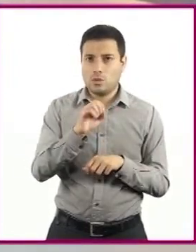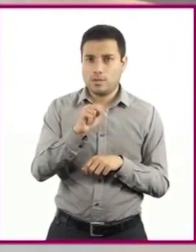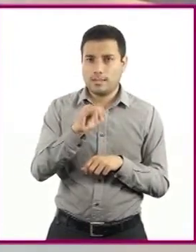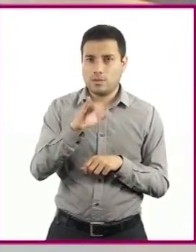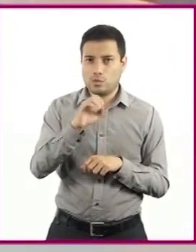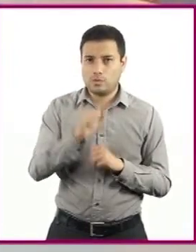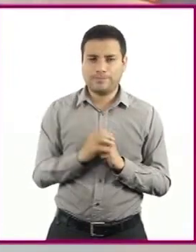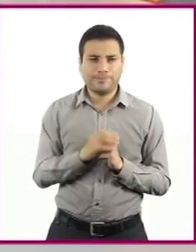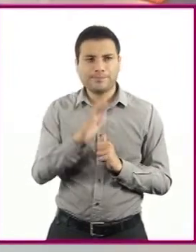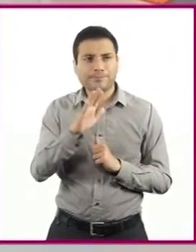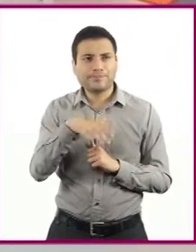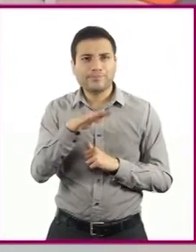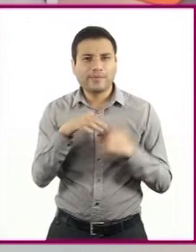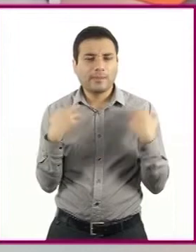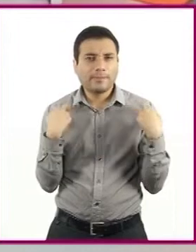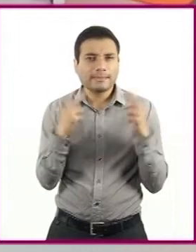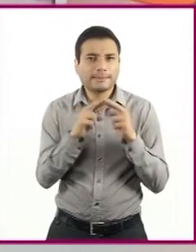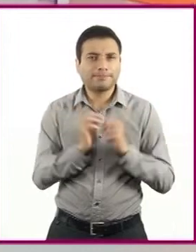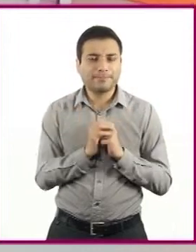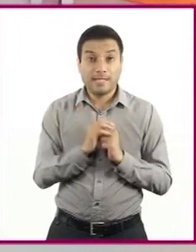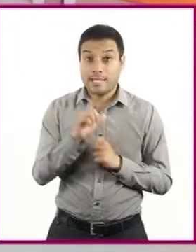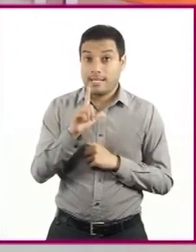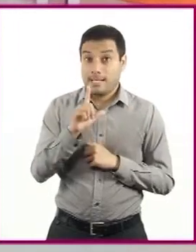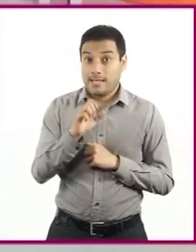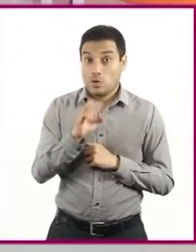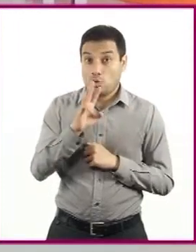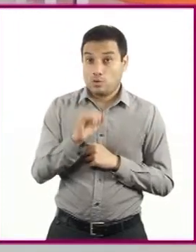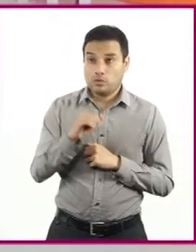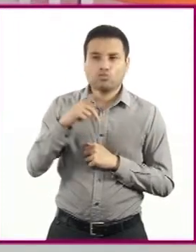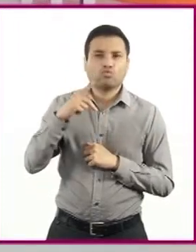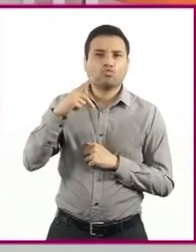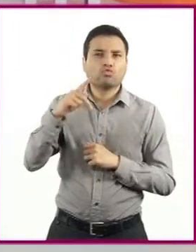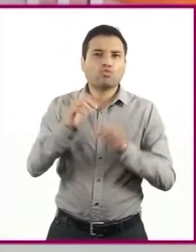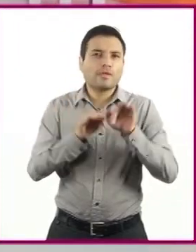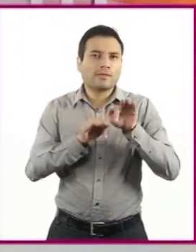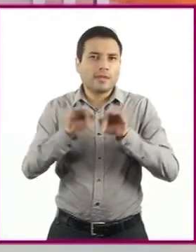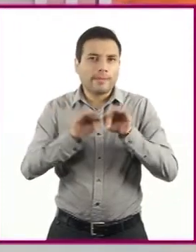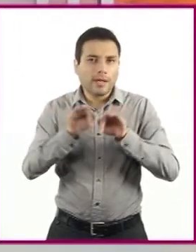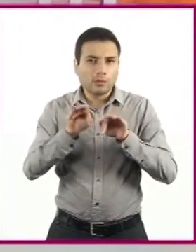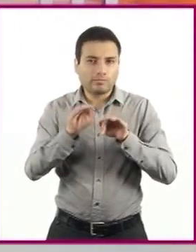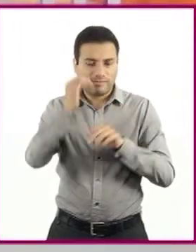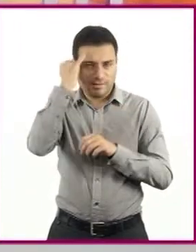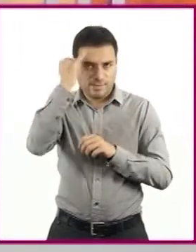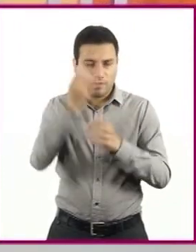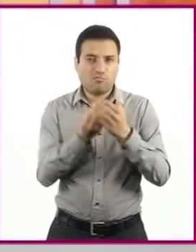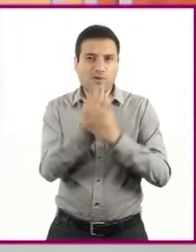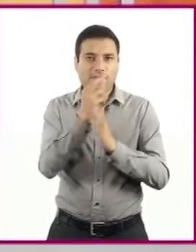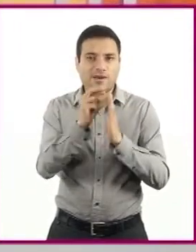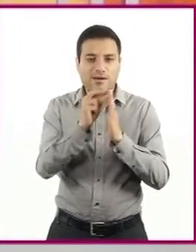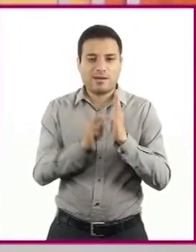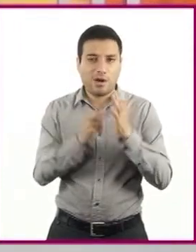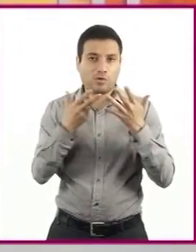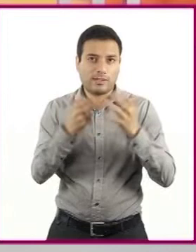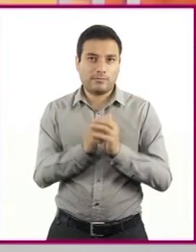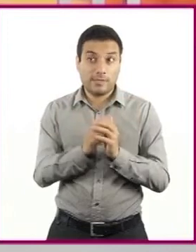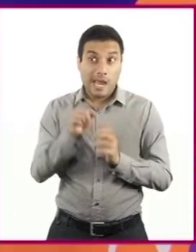Maestra Nadia, Lewis contribuyó en el desarrollo de la regla del octeto, aunque él no la propuso,